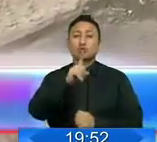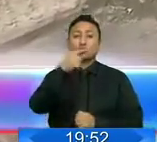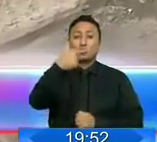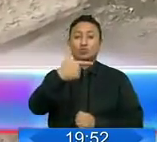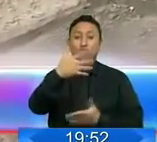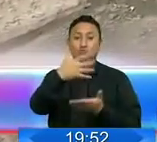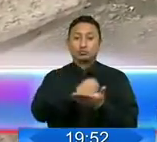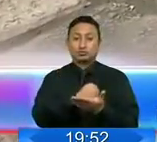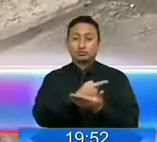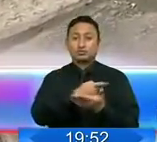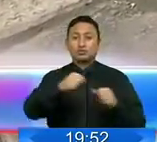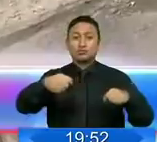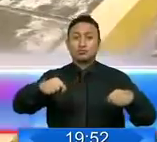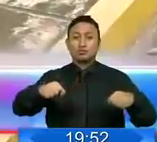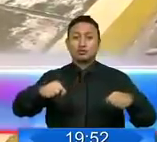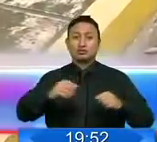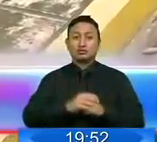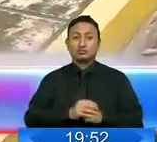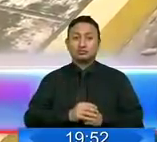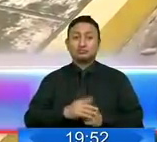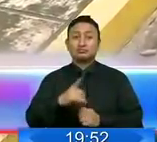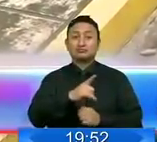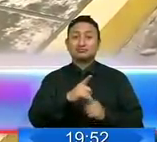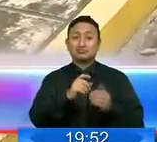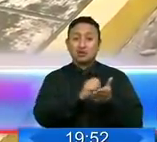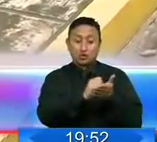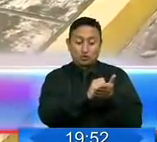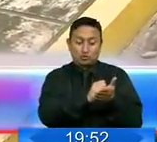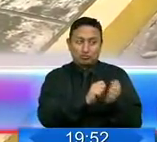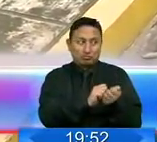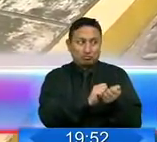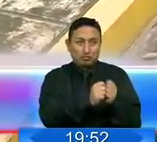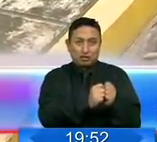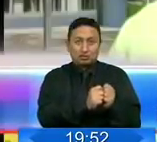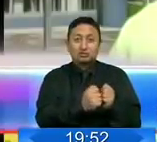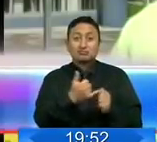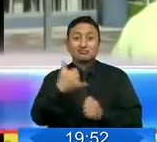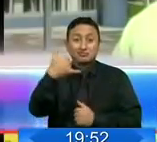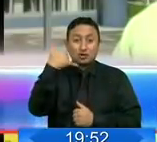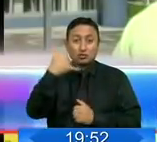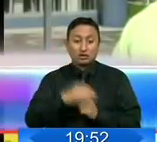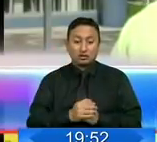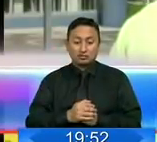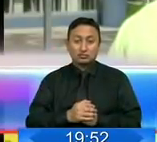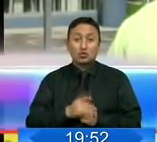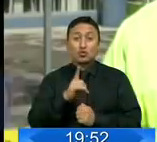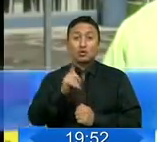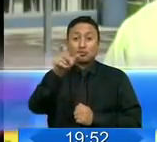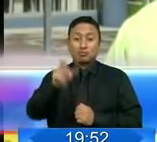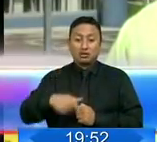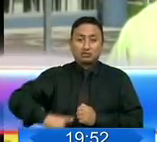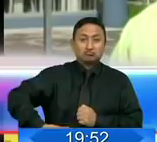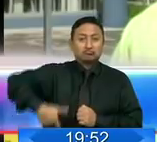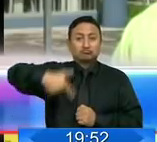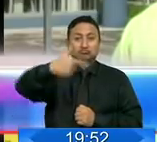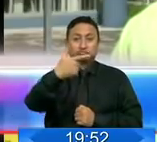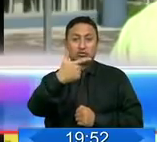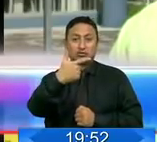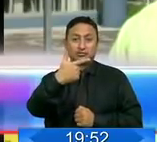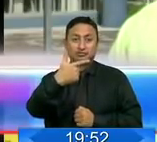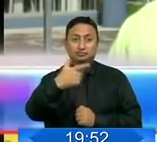una motocicleta remarcada la numeración de motor y celulares. Uno de ellos sacó un arma de fuego con la